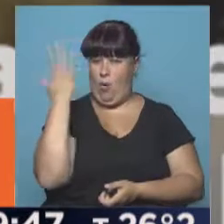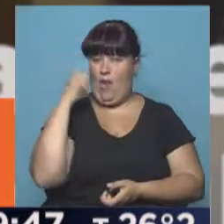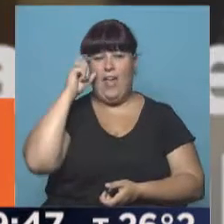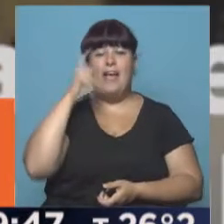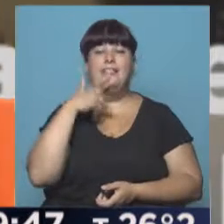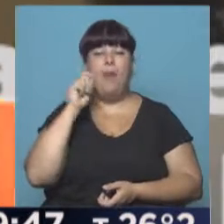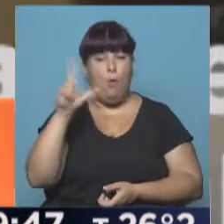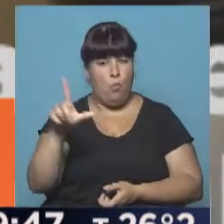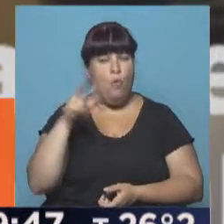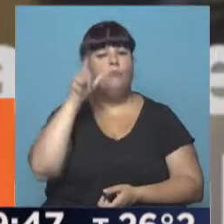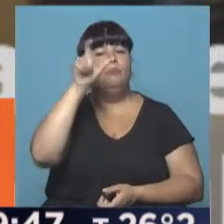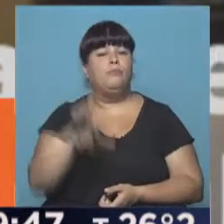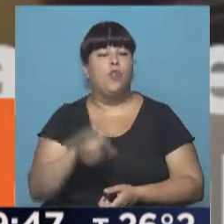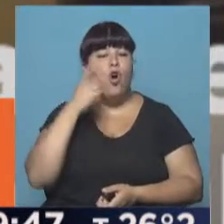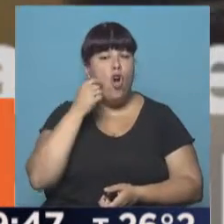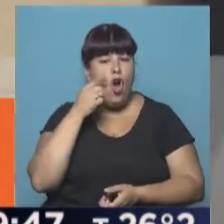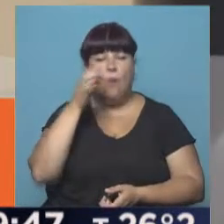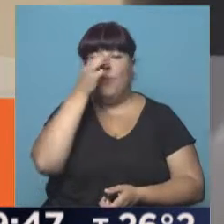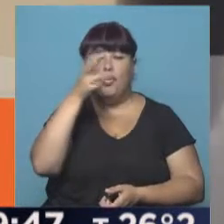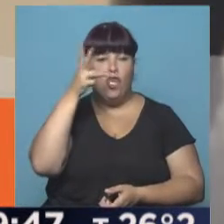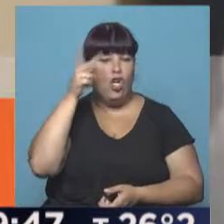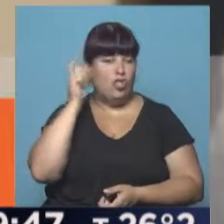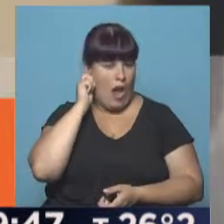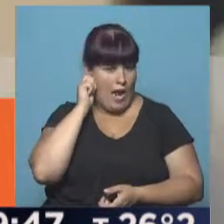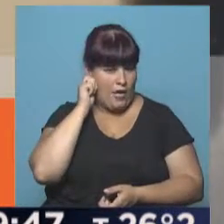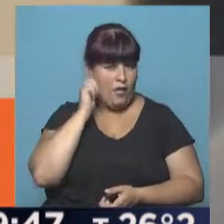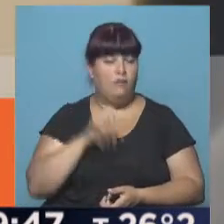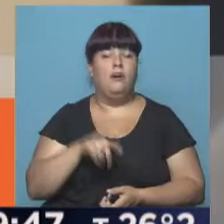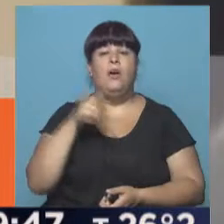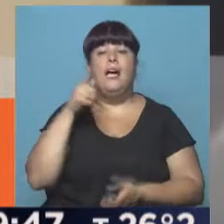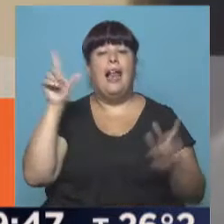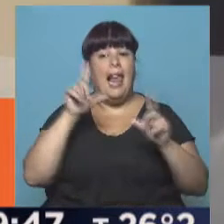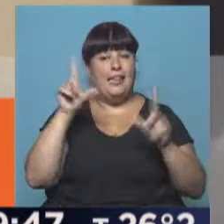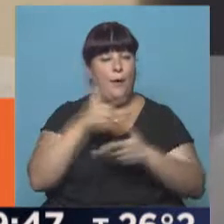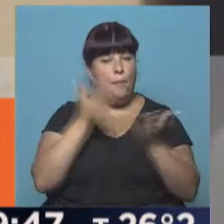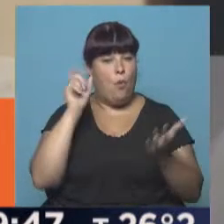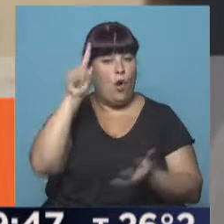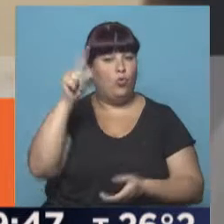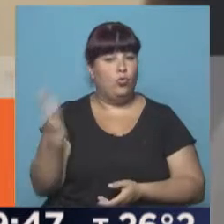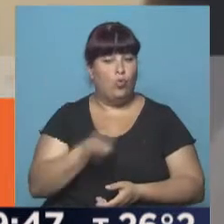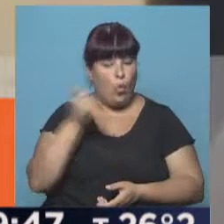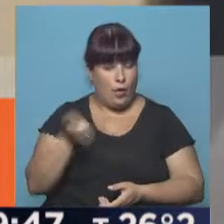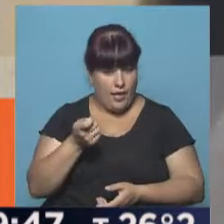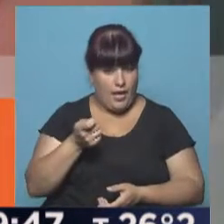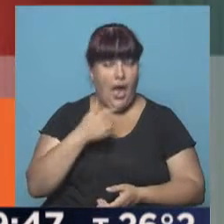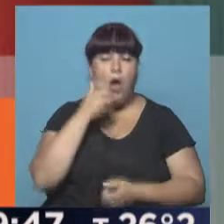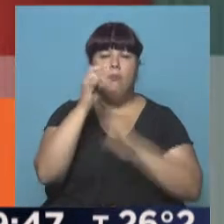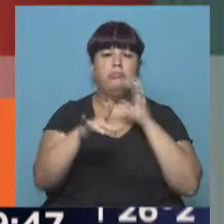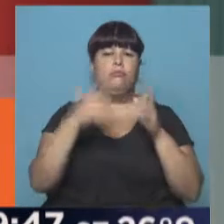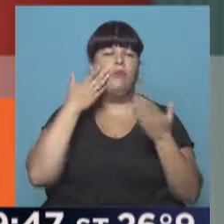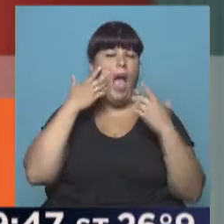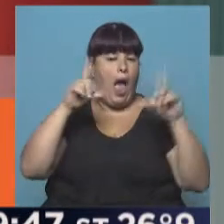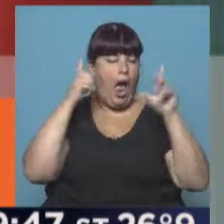Estambul. Se trata de un hombre de 28 años. La televisión pública de Turquía reveló su